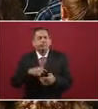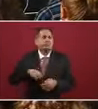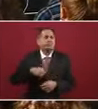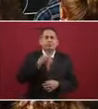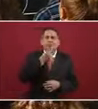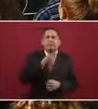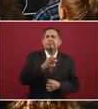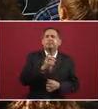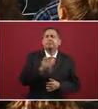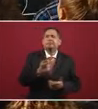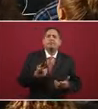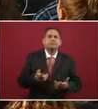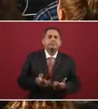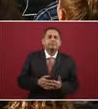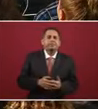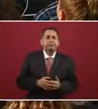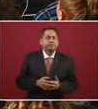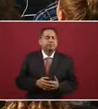que